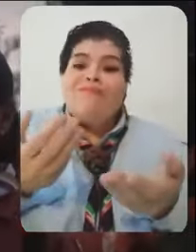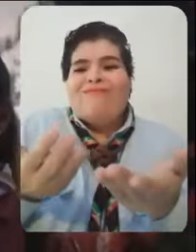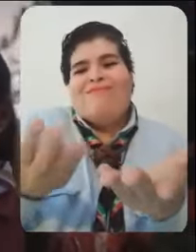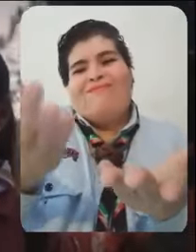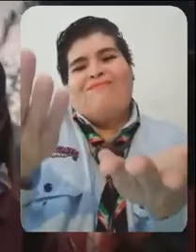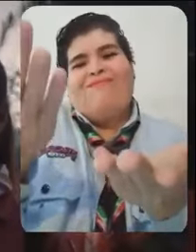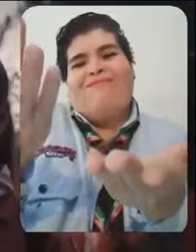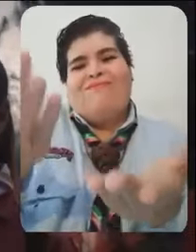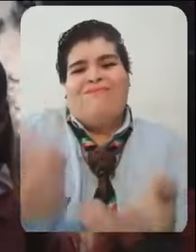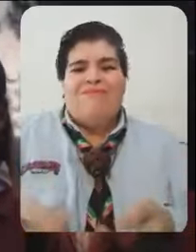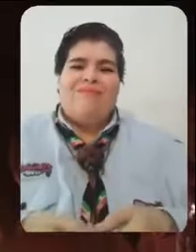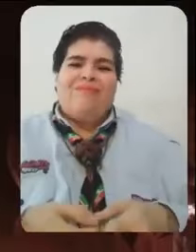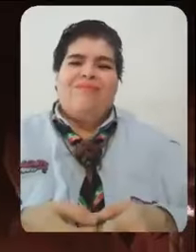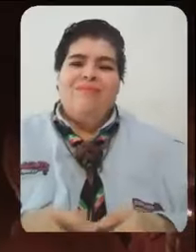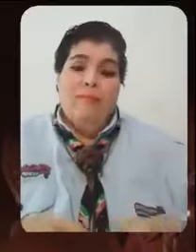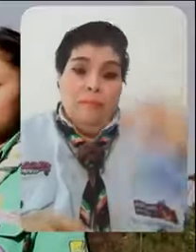Necesitamos de ti,